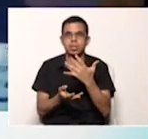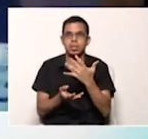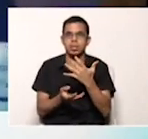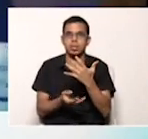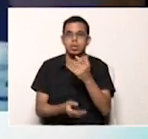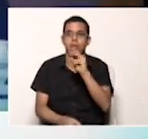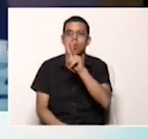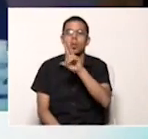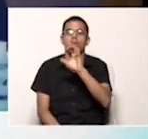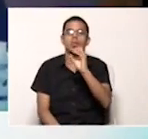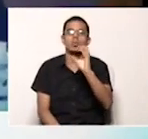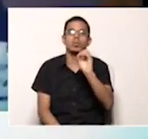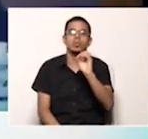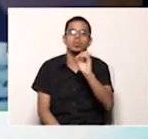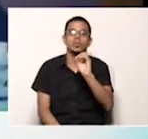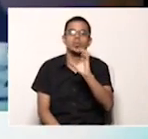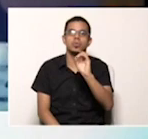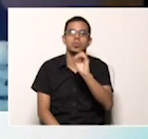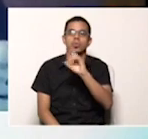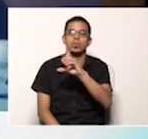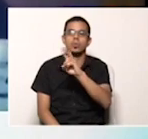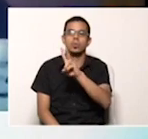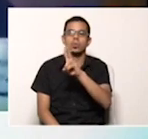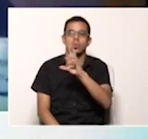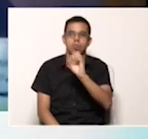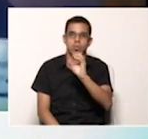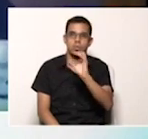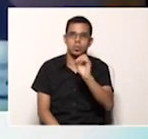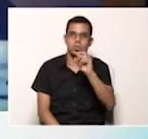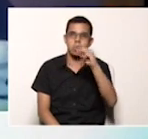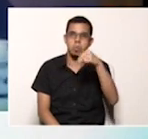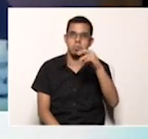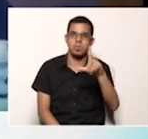200 mililitros de agua destilada.